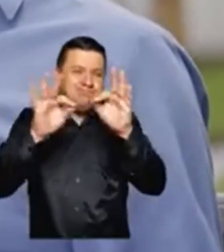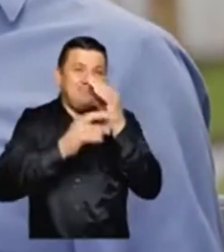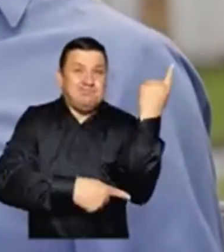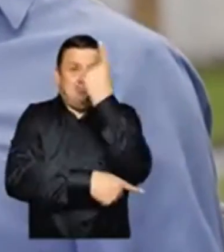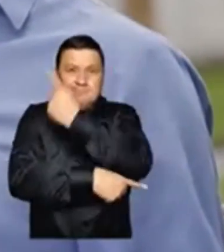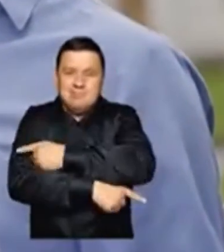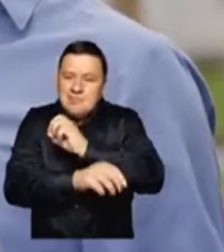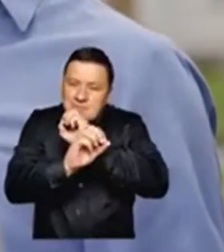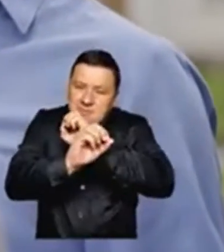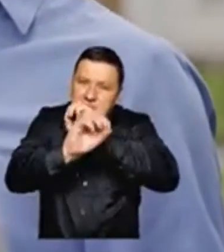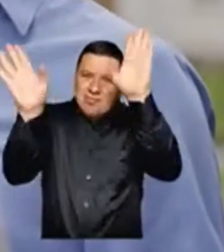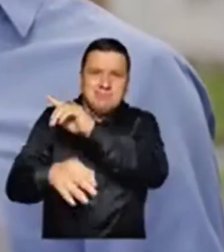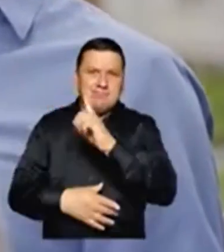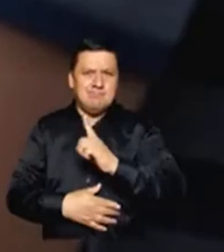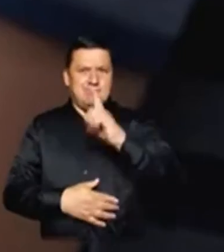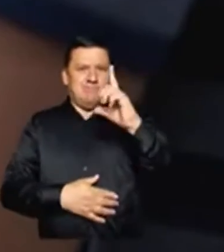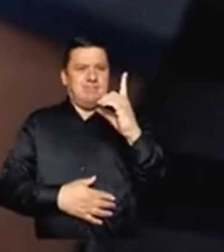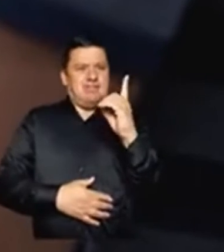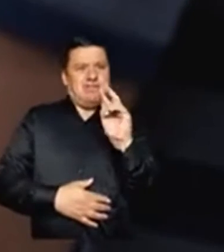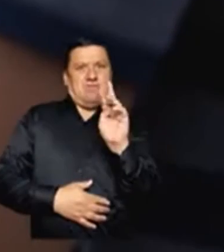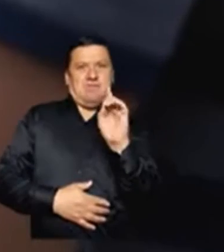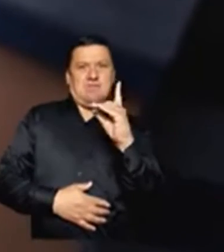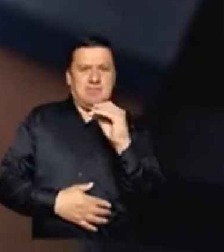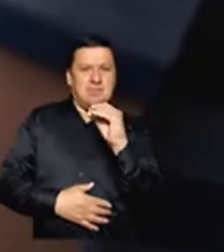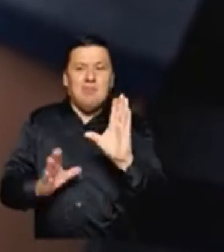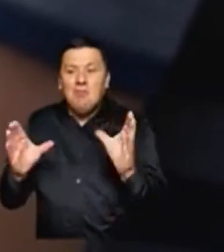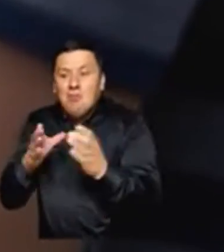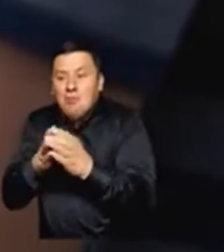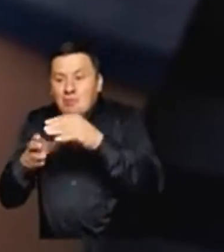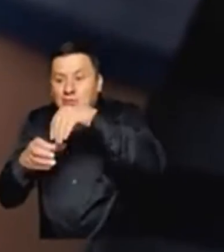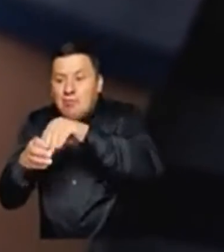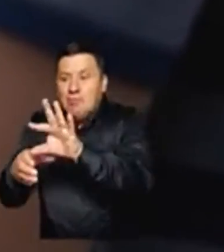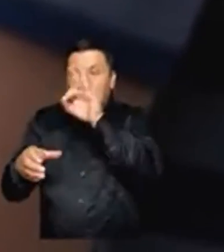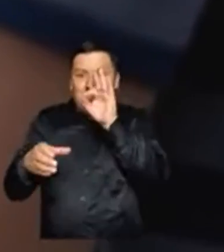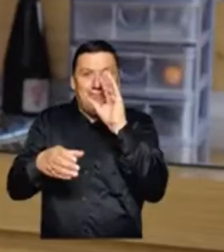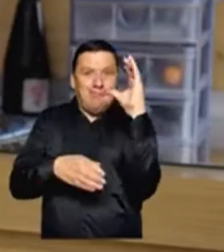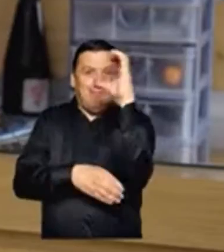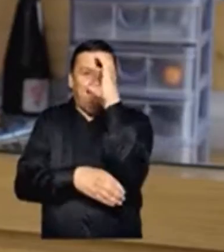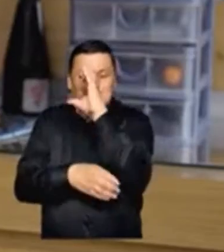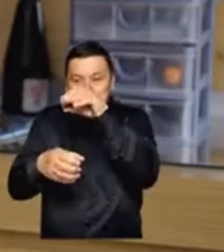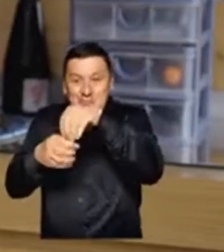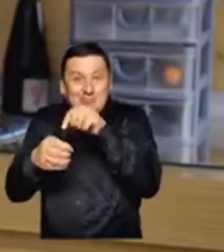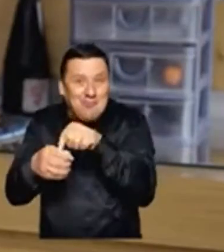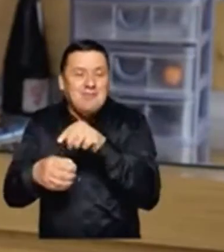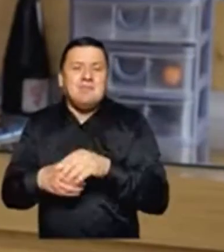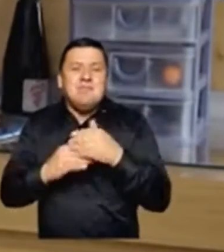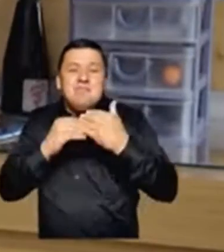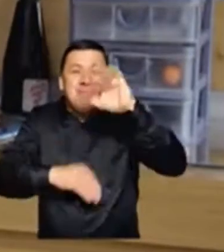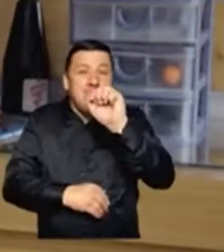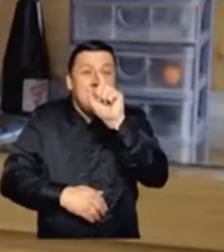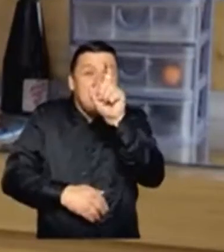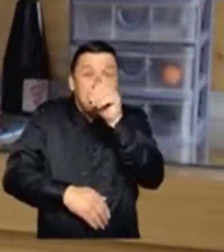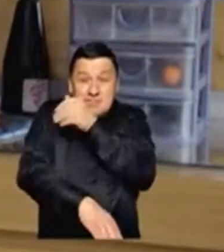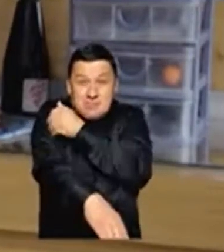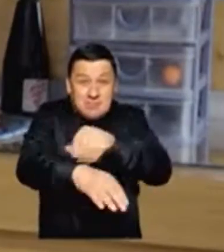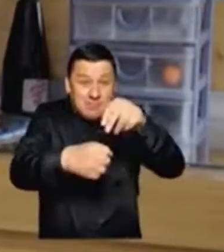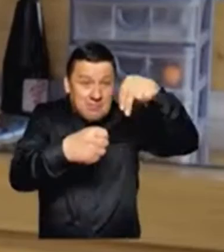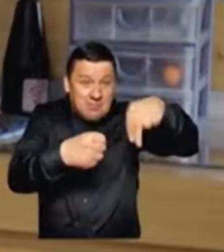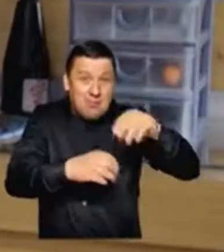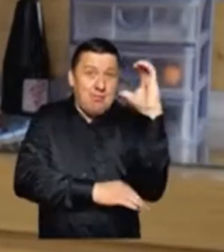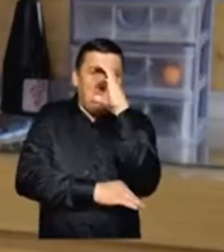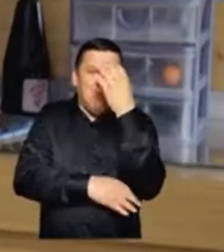día, sin duda, es el liderazgo de David Barguil y la consulta del equipo por Colombia. Más de 16 millones de